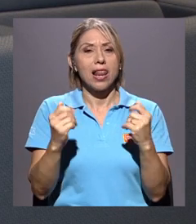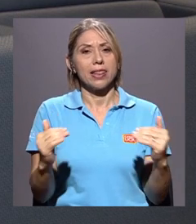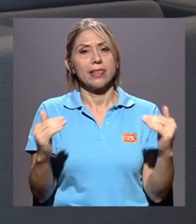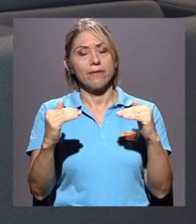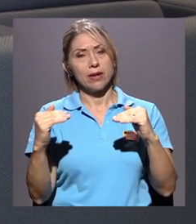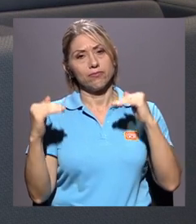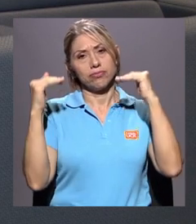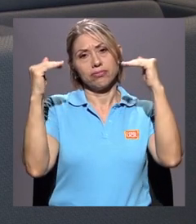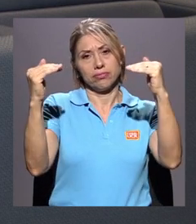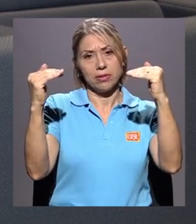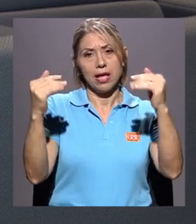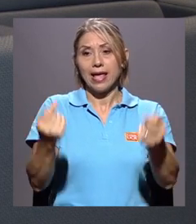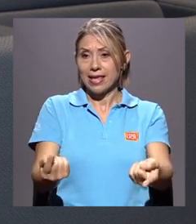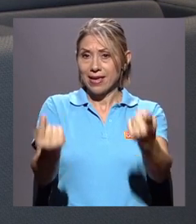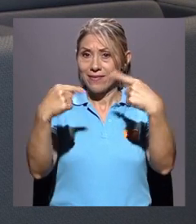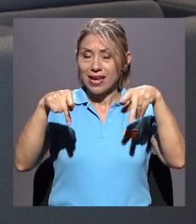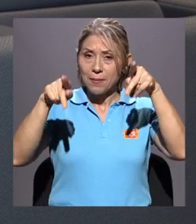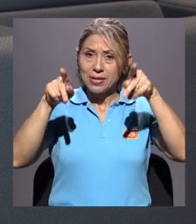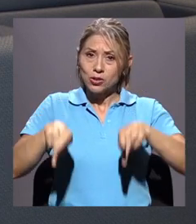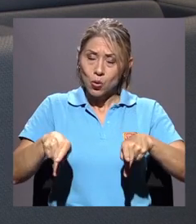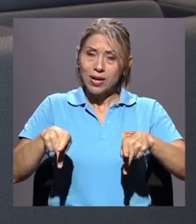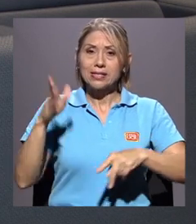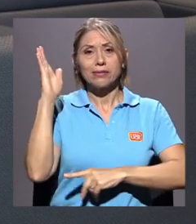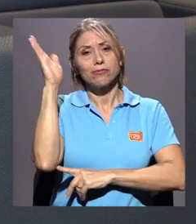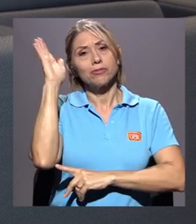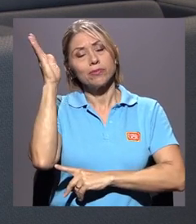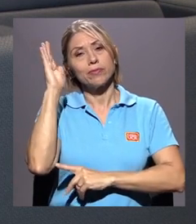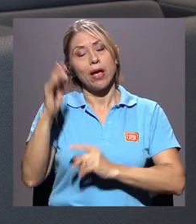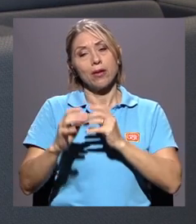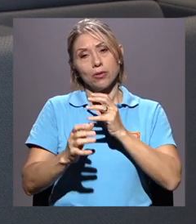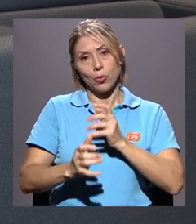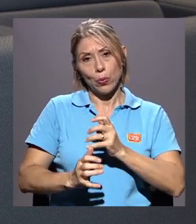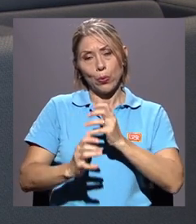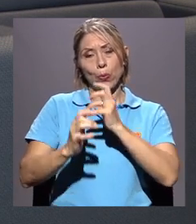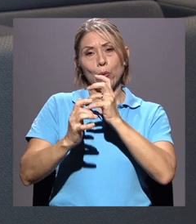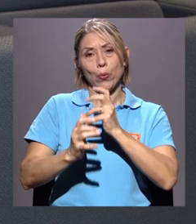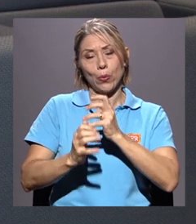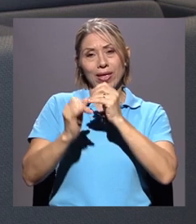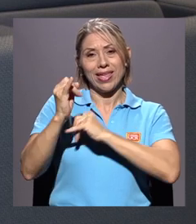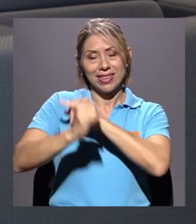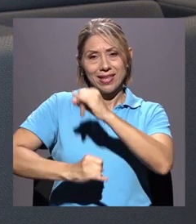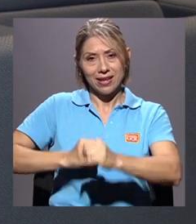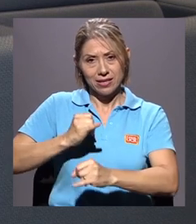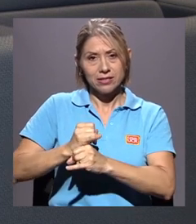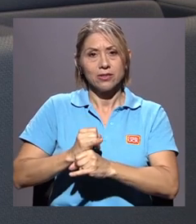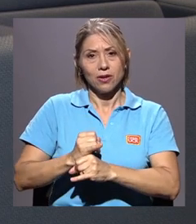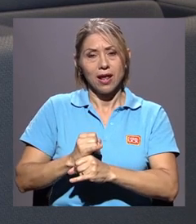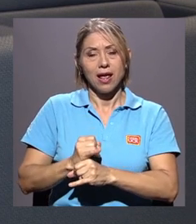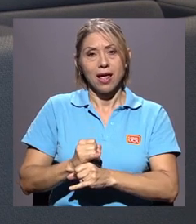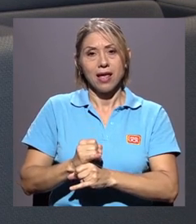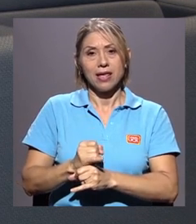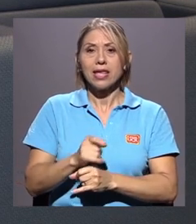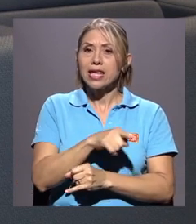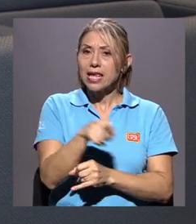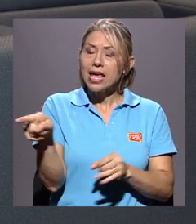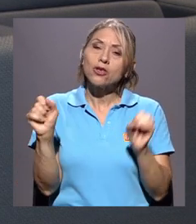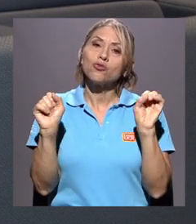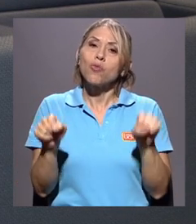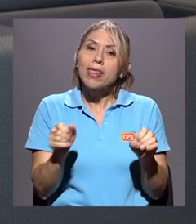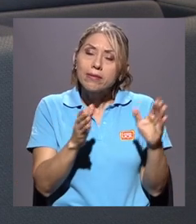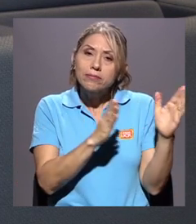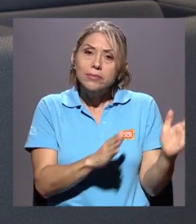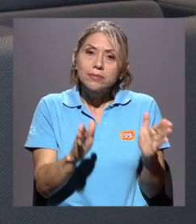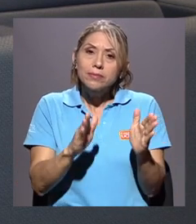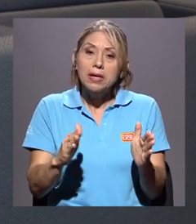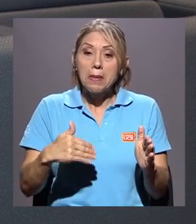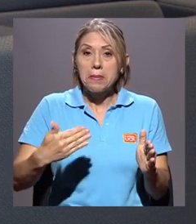vinieran expositores, saxofonistas internacionales y empezar a crear ese terreno para que entonces